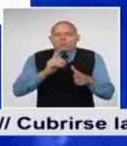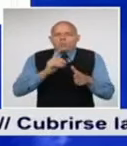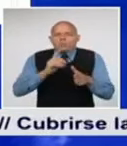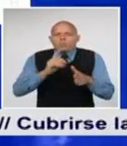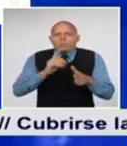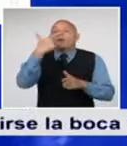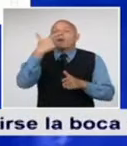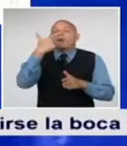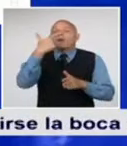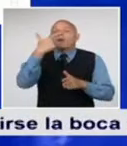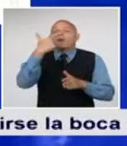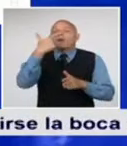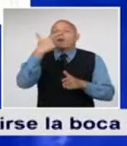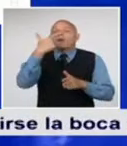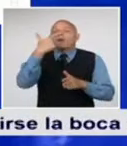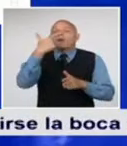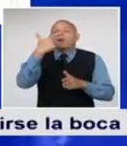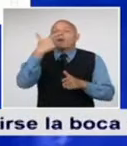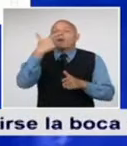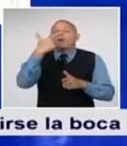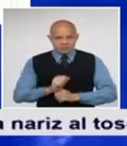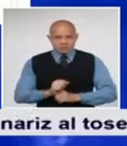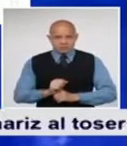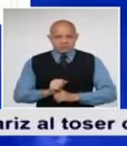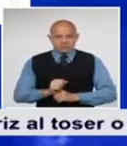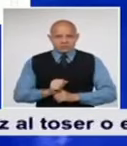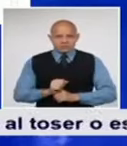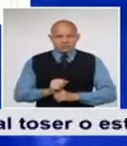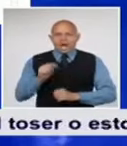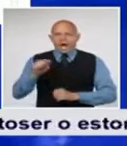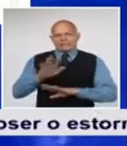que realmente estábamos hablando de un